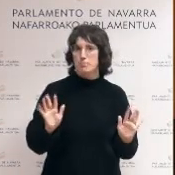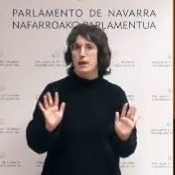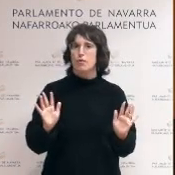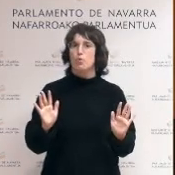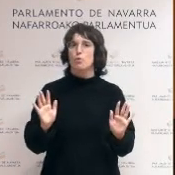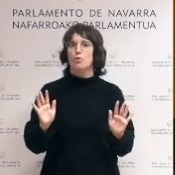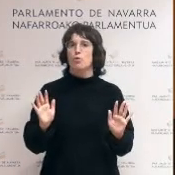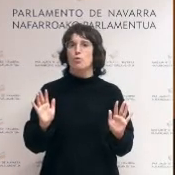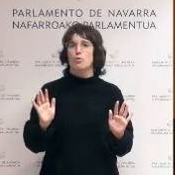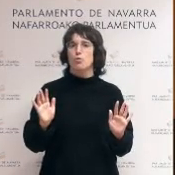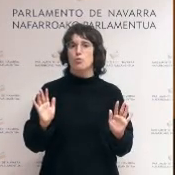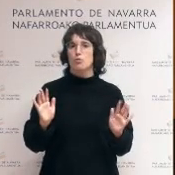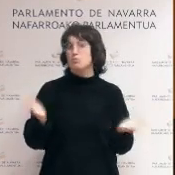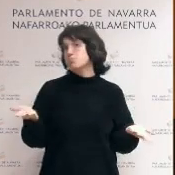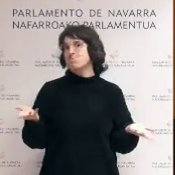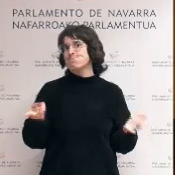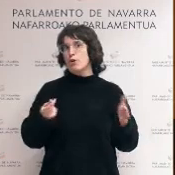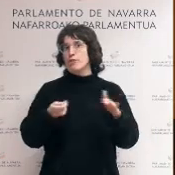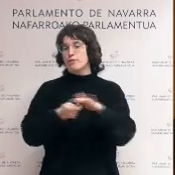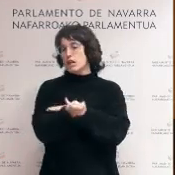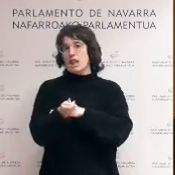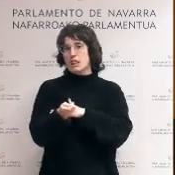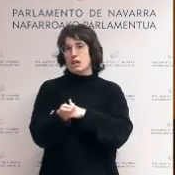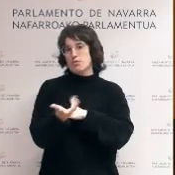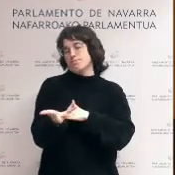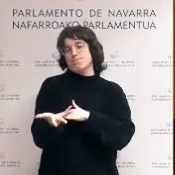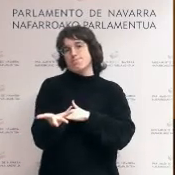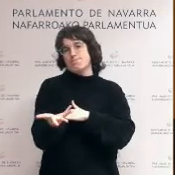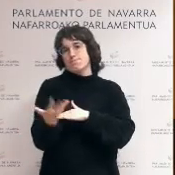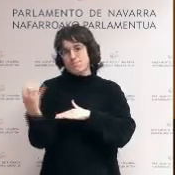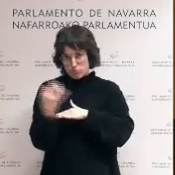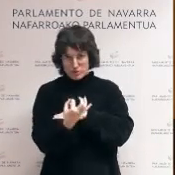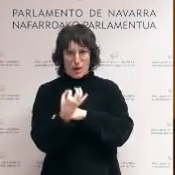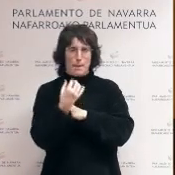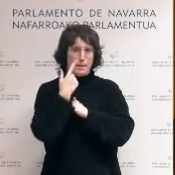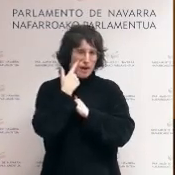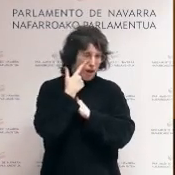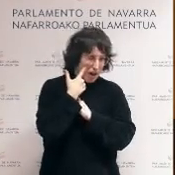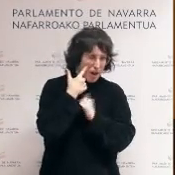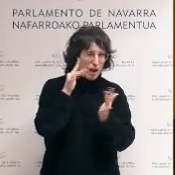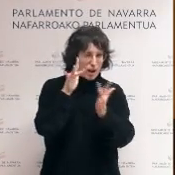Intia se financie. Tiene que llegar a quien exactamente